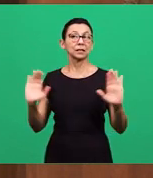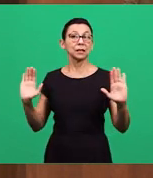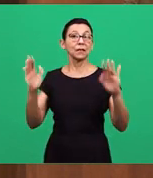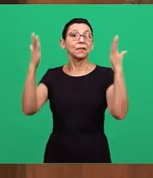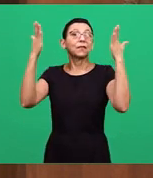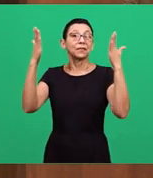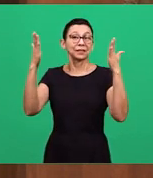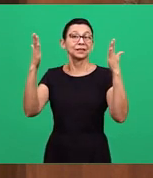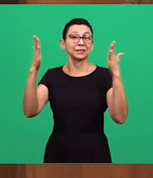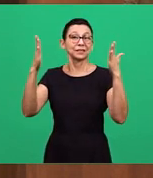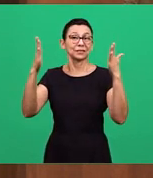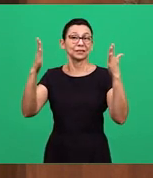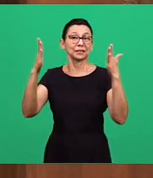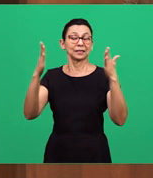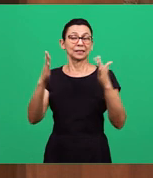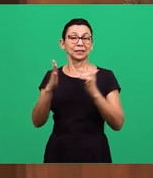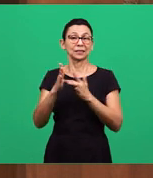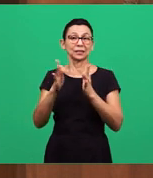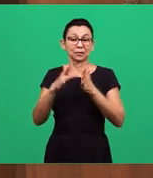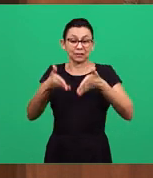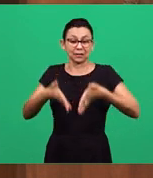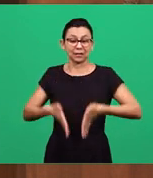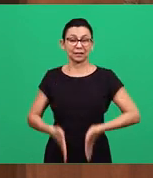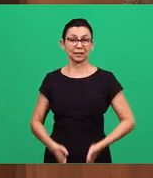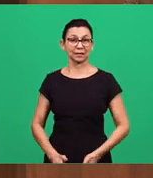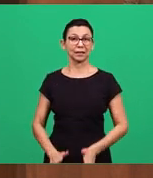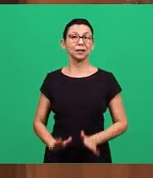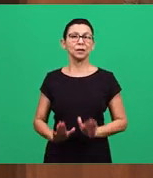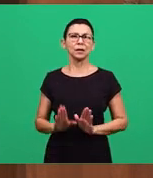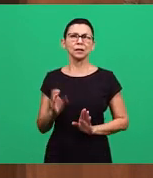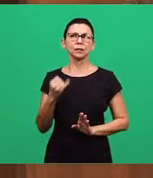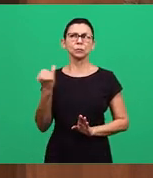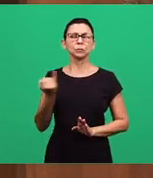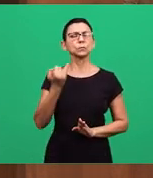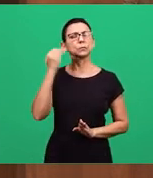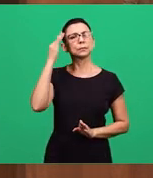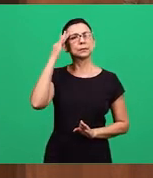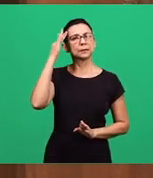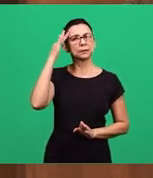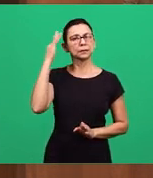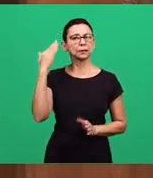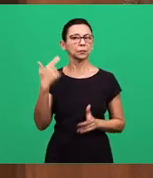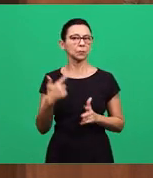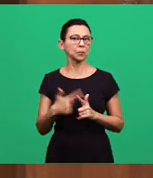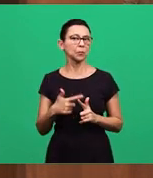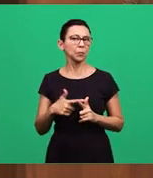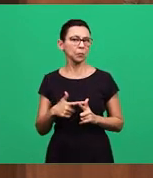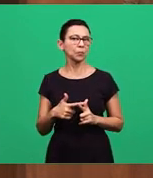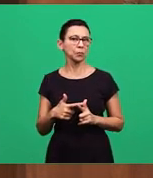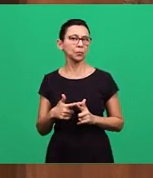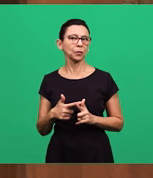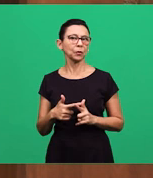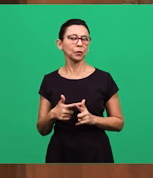del nacimiento, es muy importante entender sobre todo esto, porque